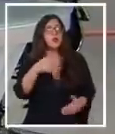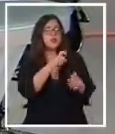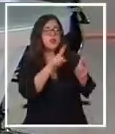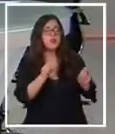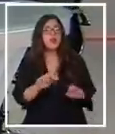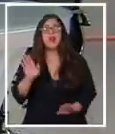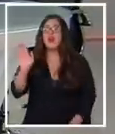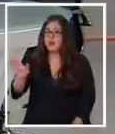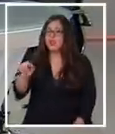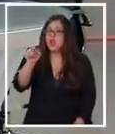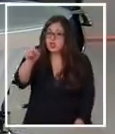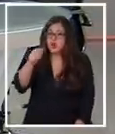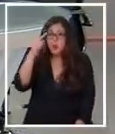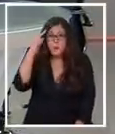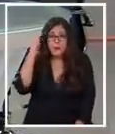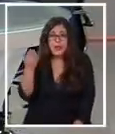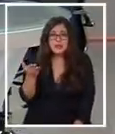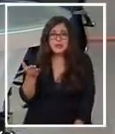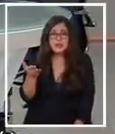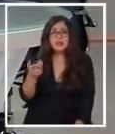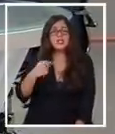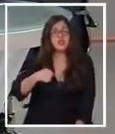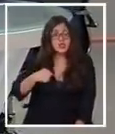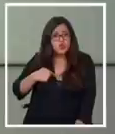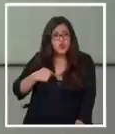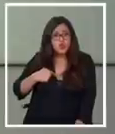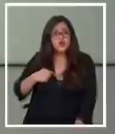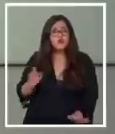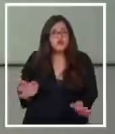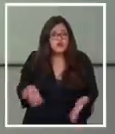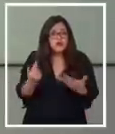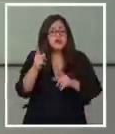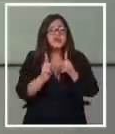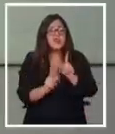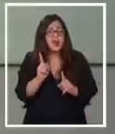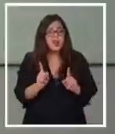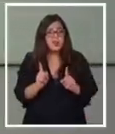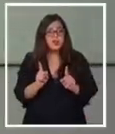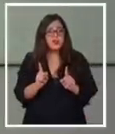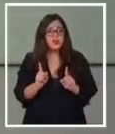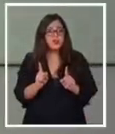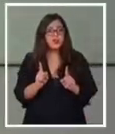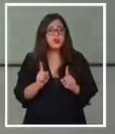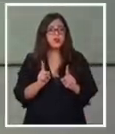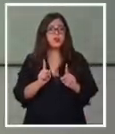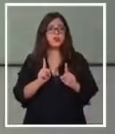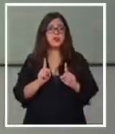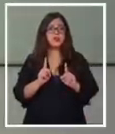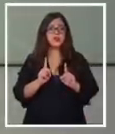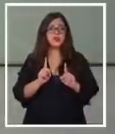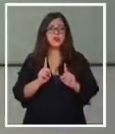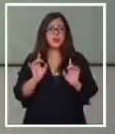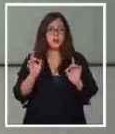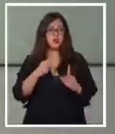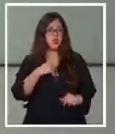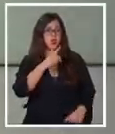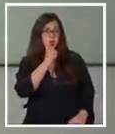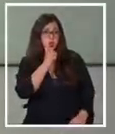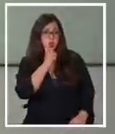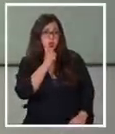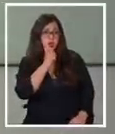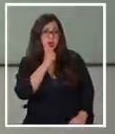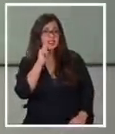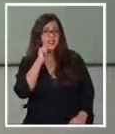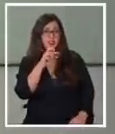pregunta usted cree constancia de que yo haría o impulsaría algo que yo tuviera la duda de que en perú la